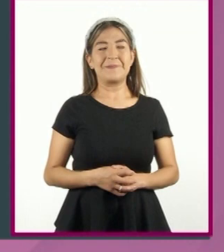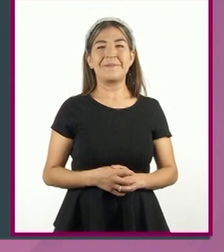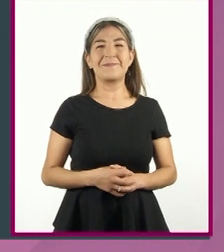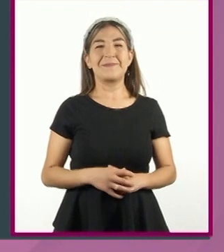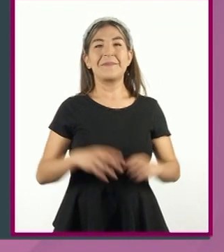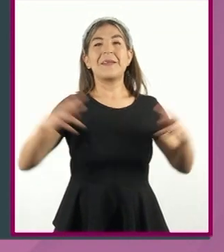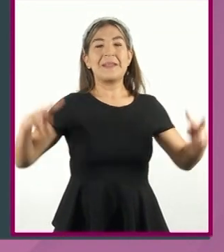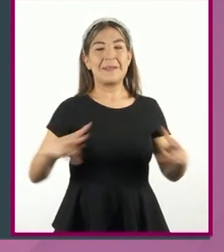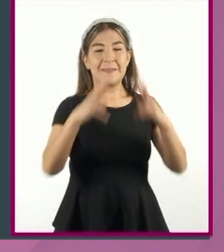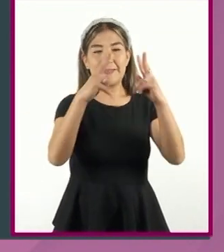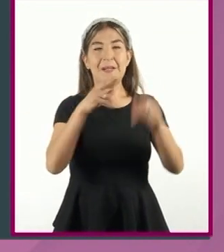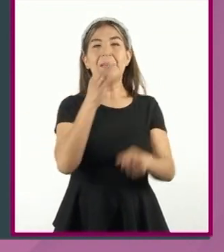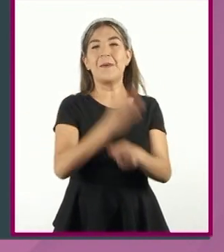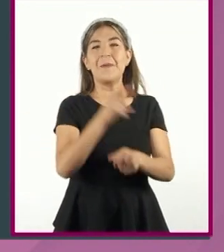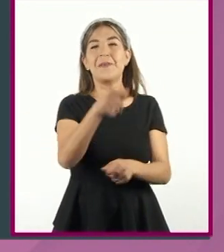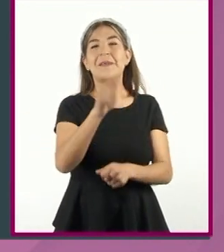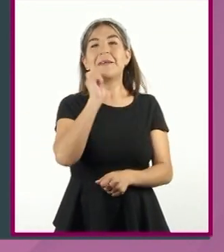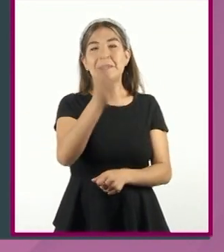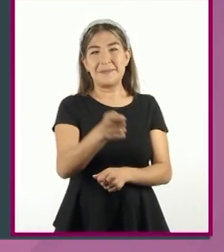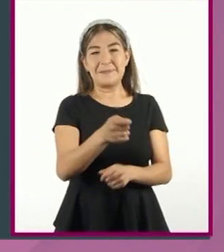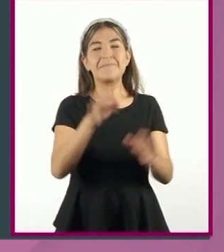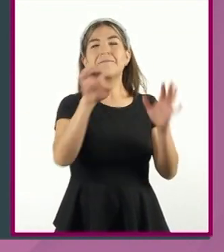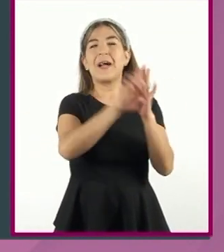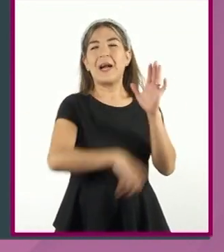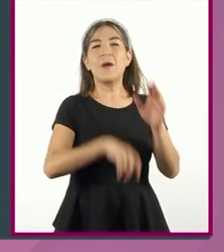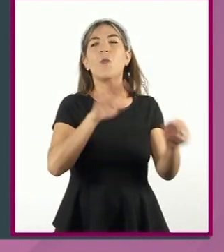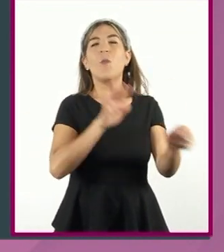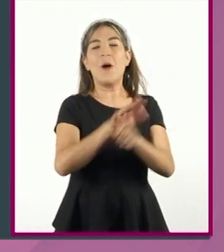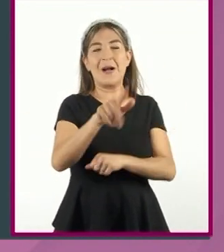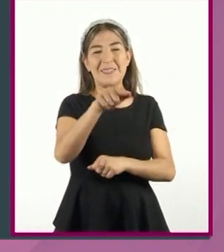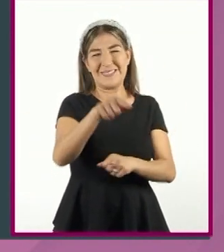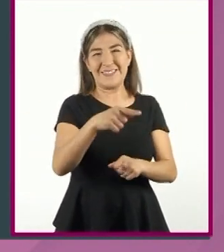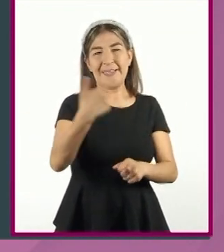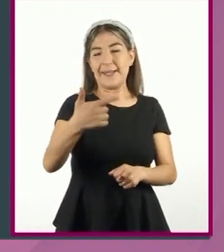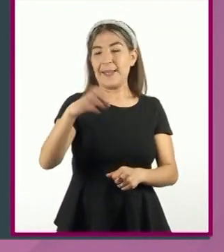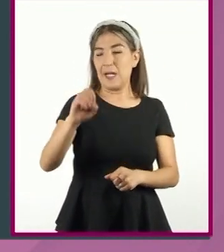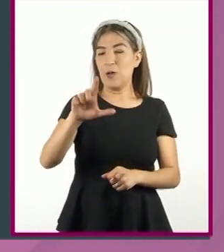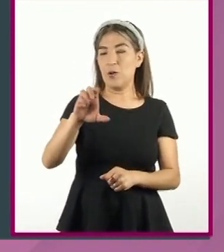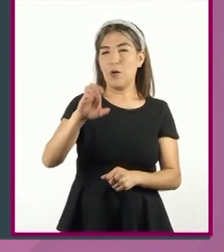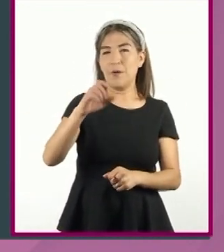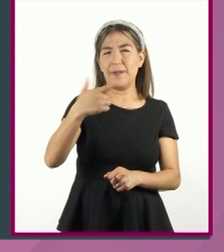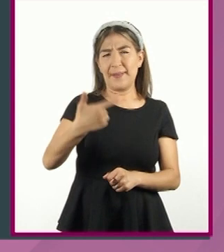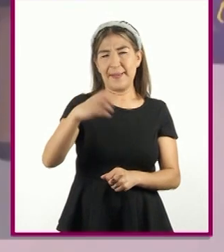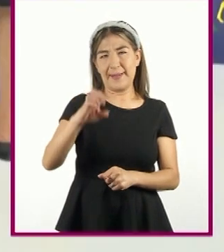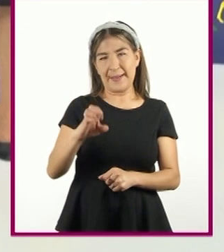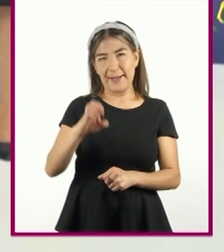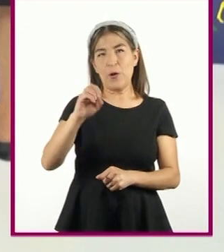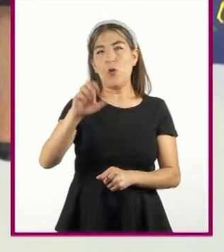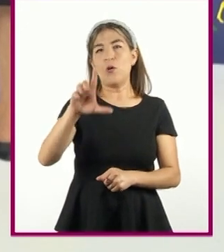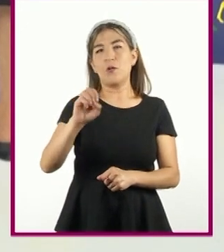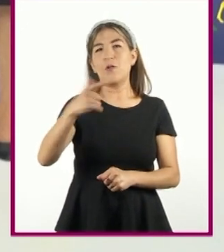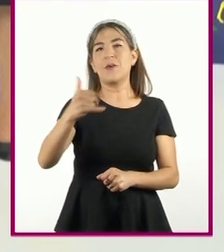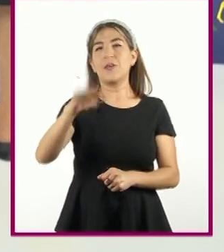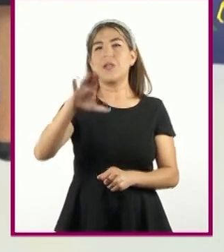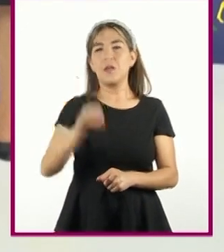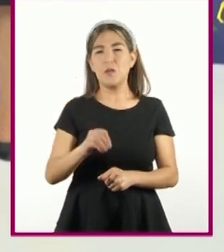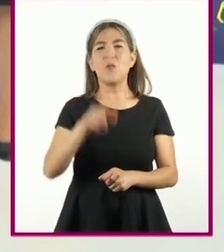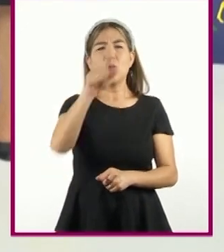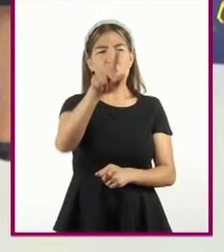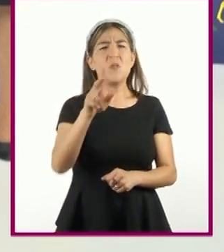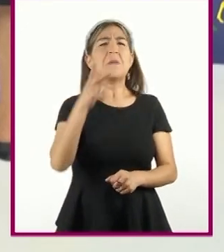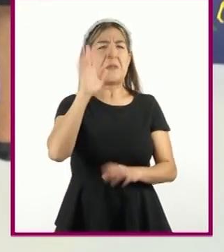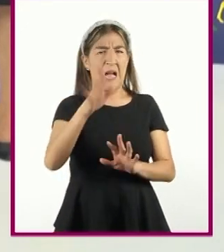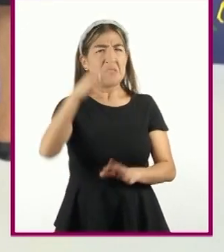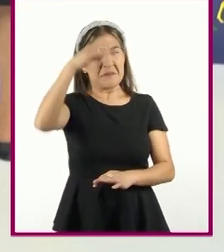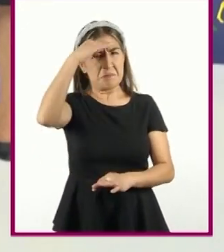Ahora estamos observando un claro ejemplo de riesgo geológico. ¿Se han preguntado cuántas emisiones de